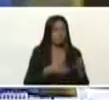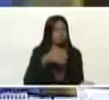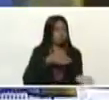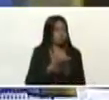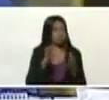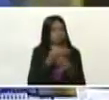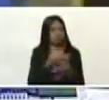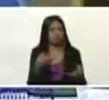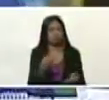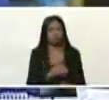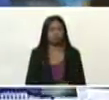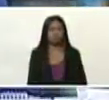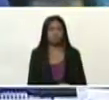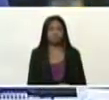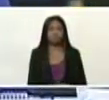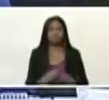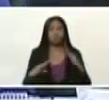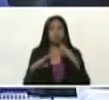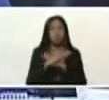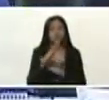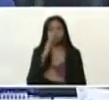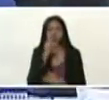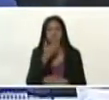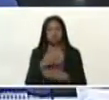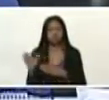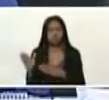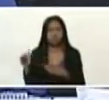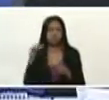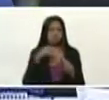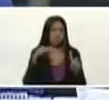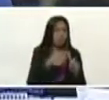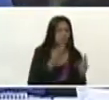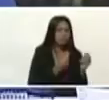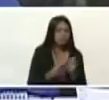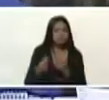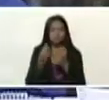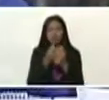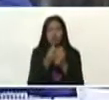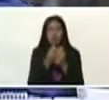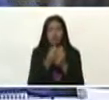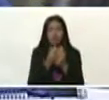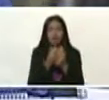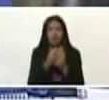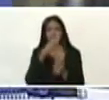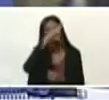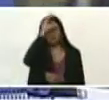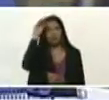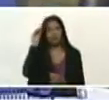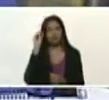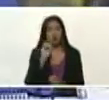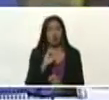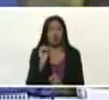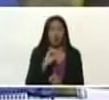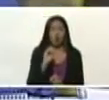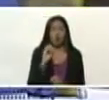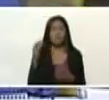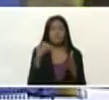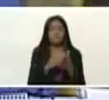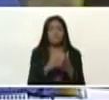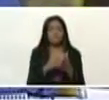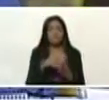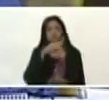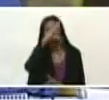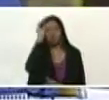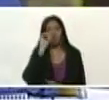garantizo, ni bloqueo económico, ni persecución financiera, ni Donald Trump, ni mil Donald Trump,